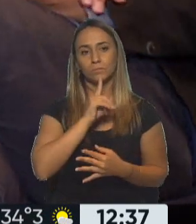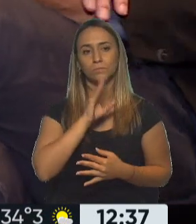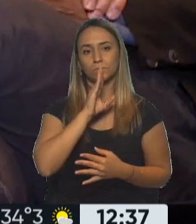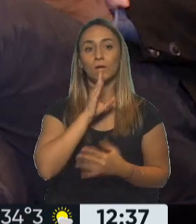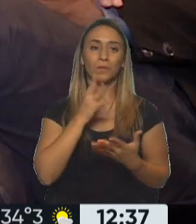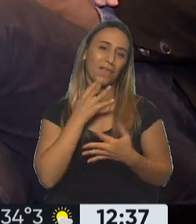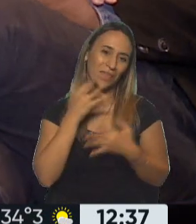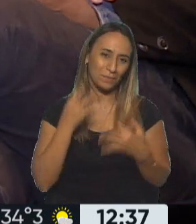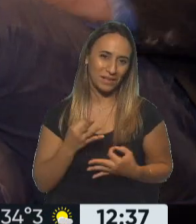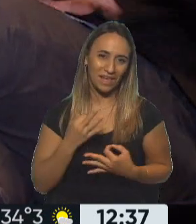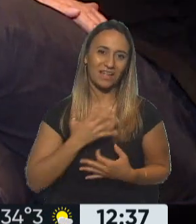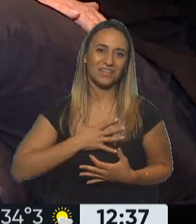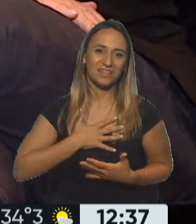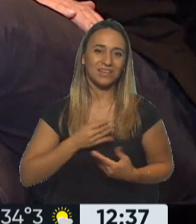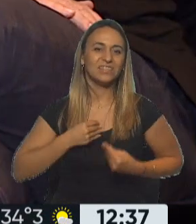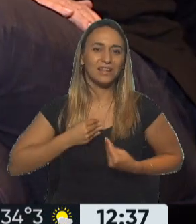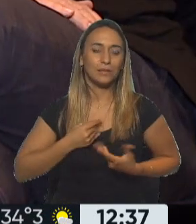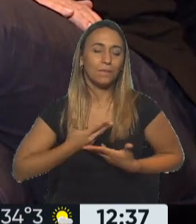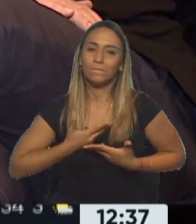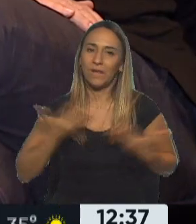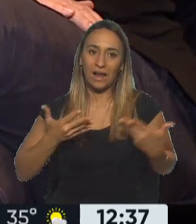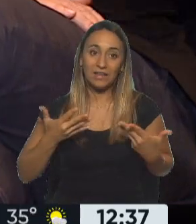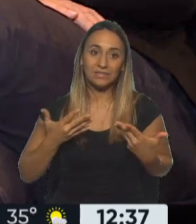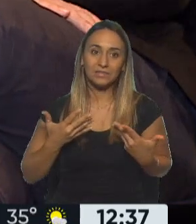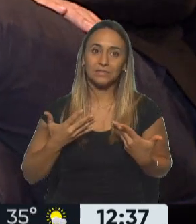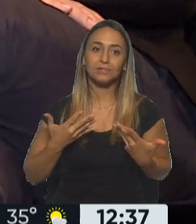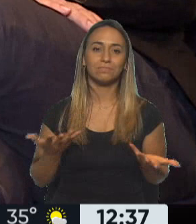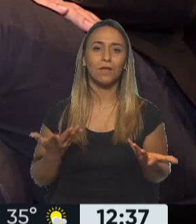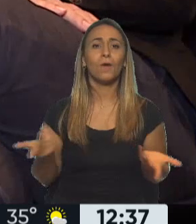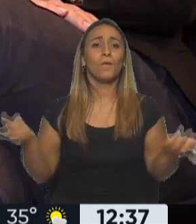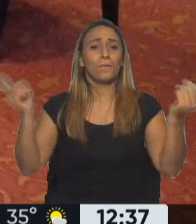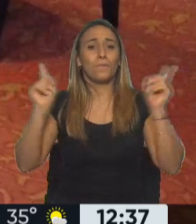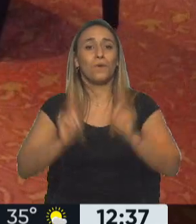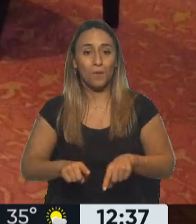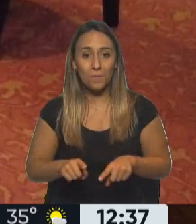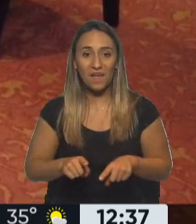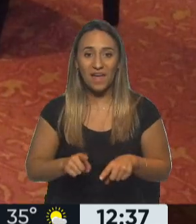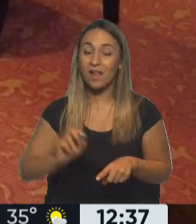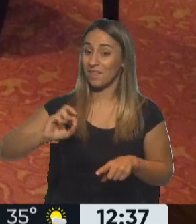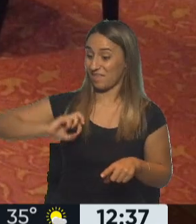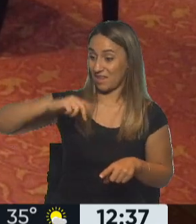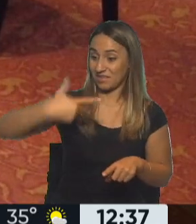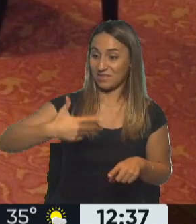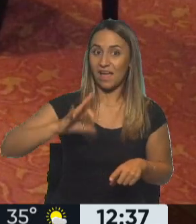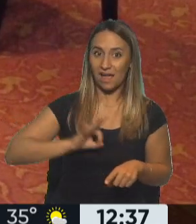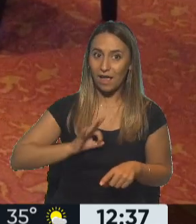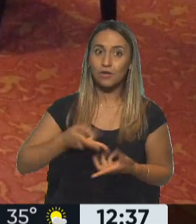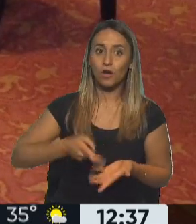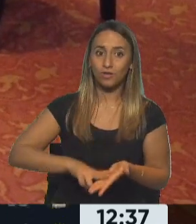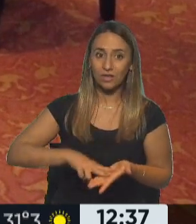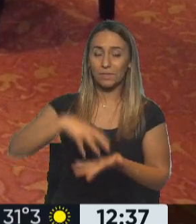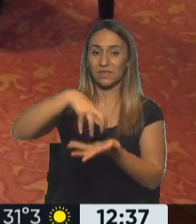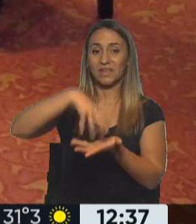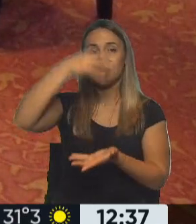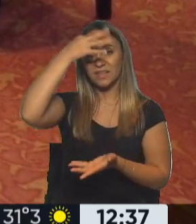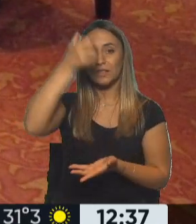realmente es una satisfacción muy grande que causa estupor. Volver por tercer año consecutivo al Multitabariz con Art, con